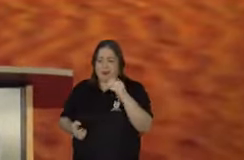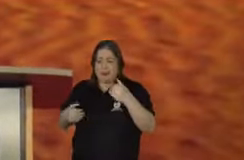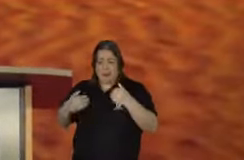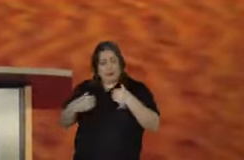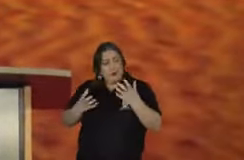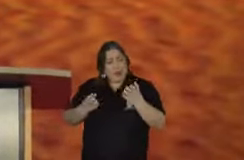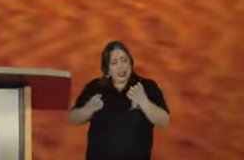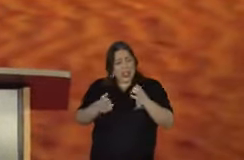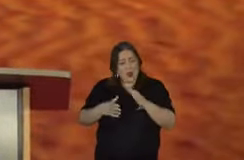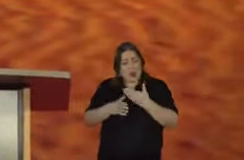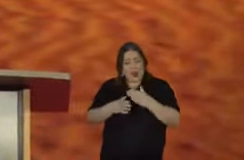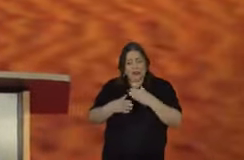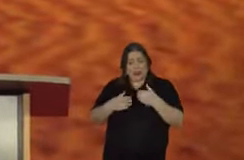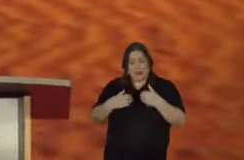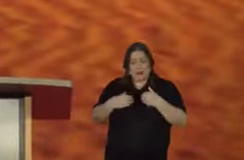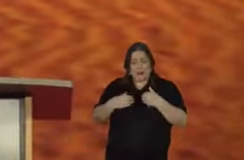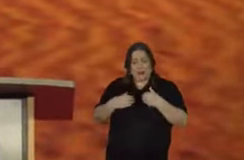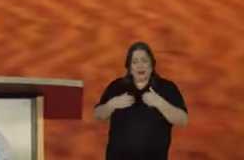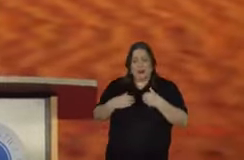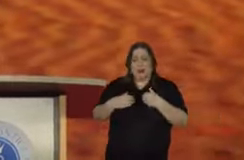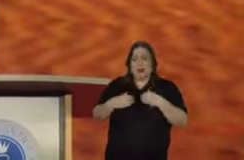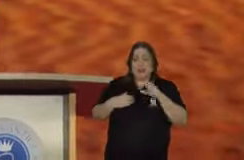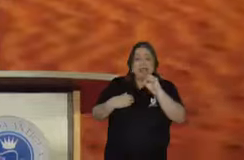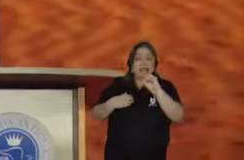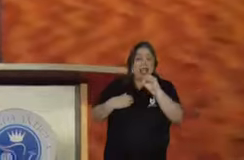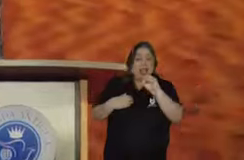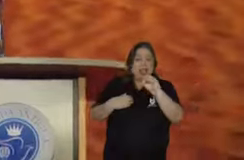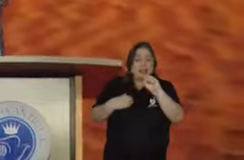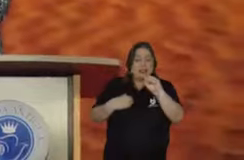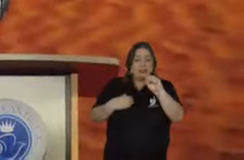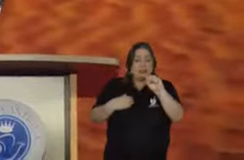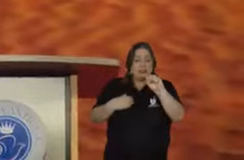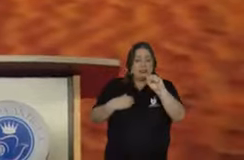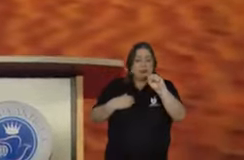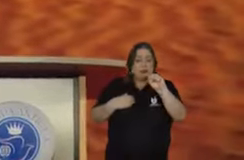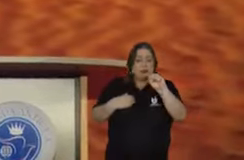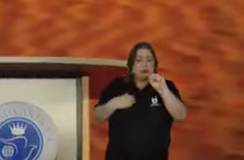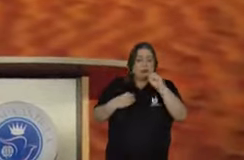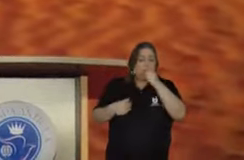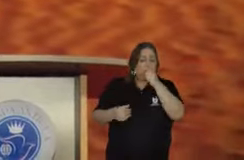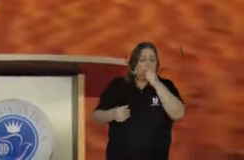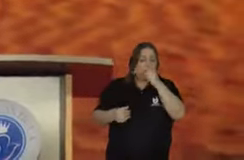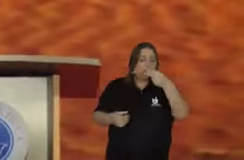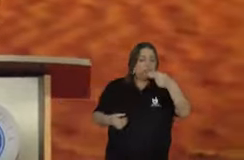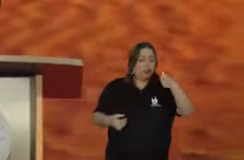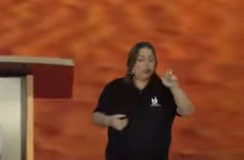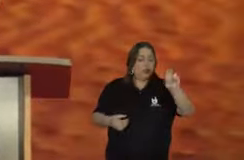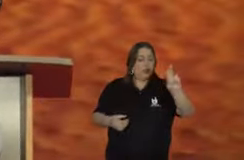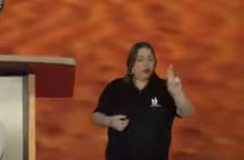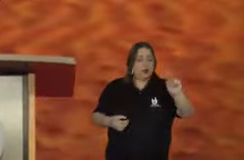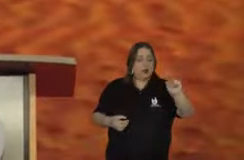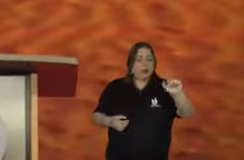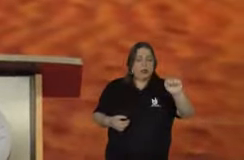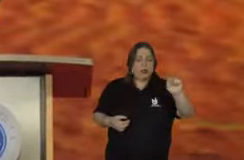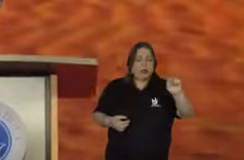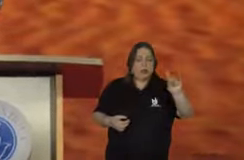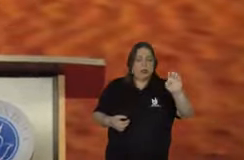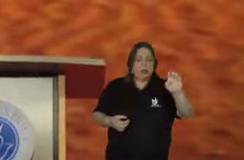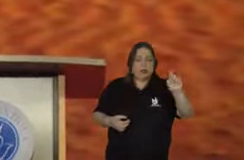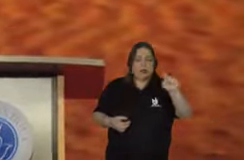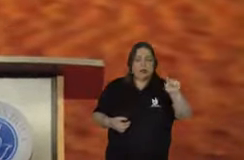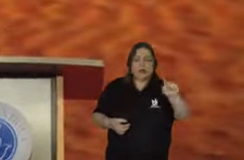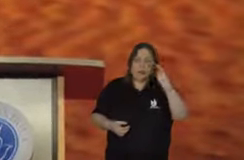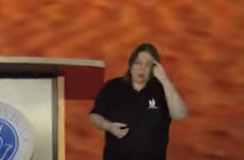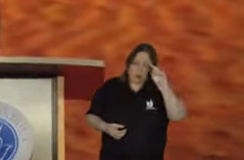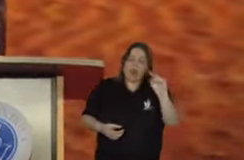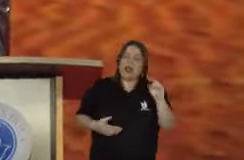para mí. Se llama Samuel Hernández, ¿usted lo conoce? Me dice: no, yo la quiero para mi disco. La tiene, está, esta canción está en el nuevo disco